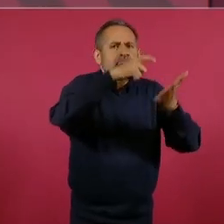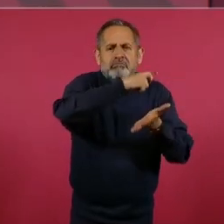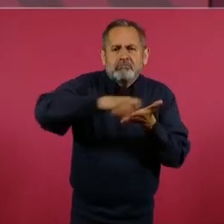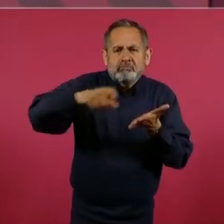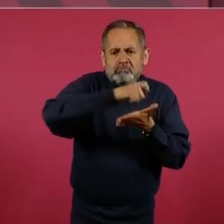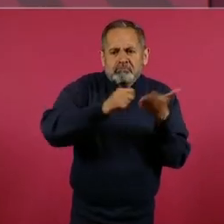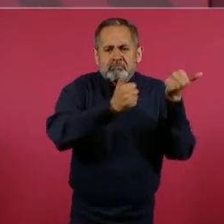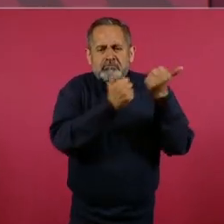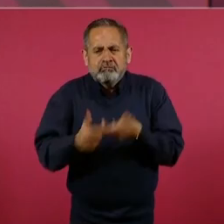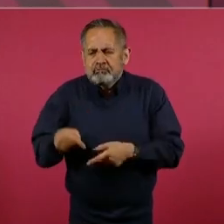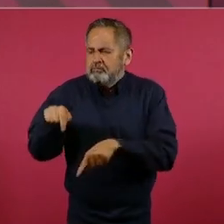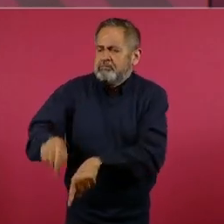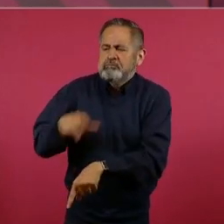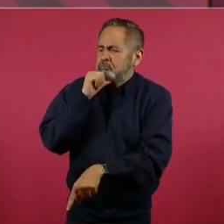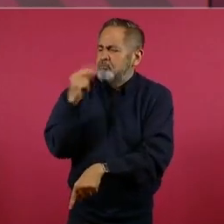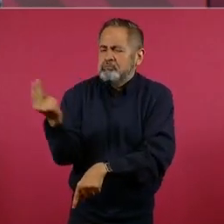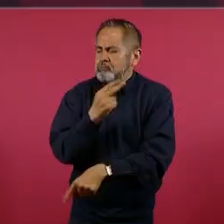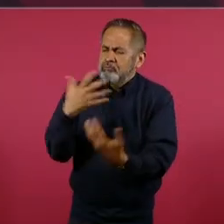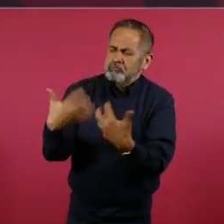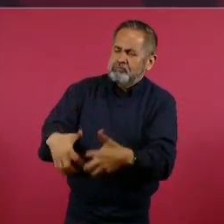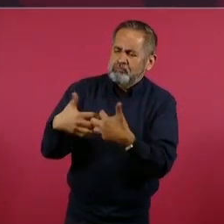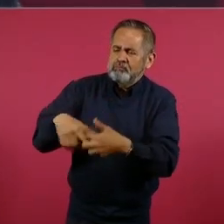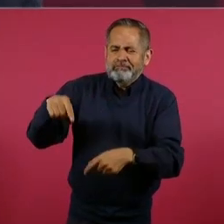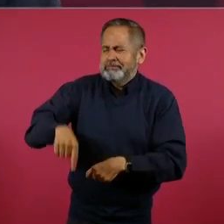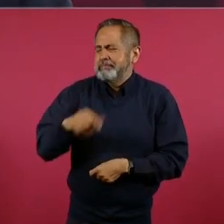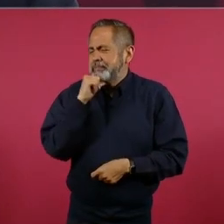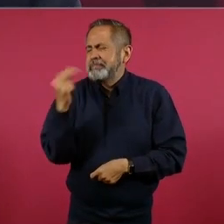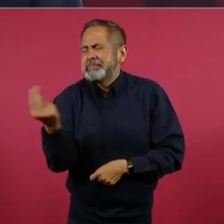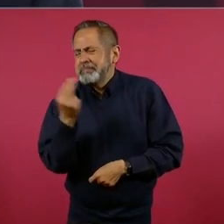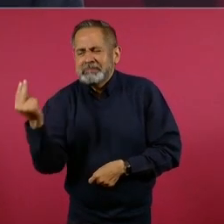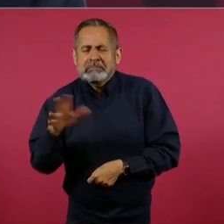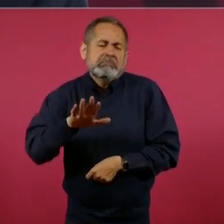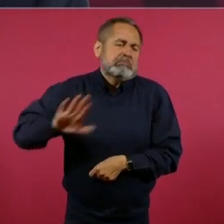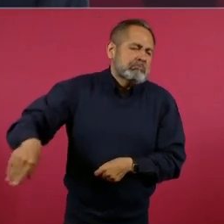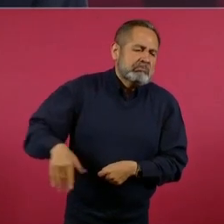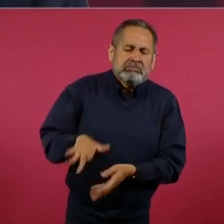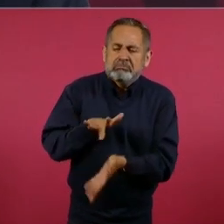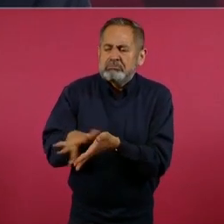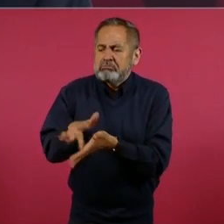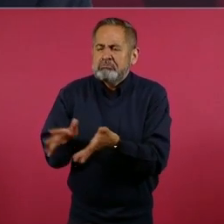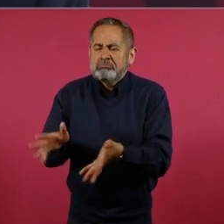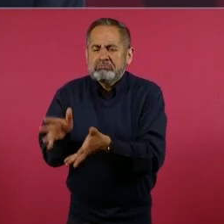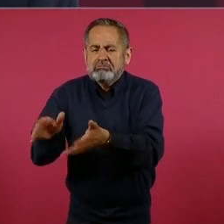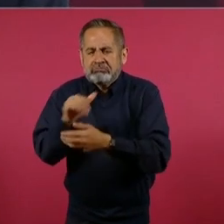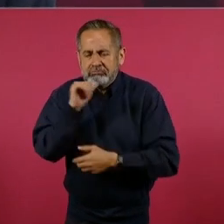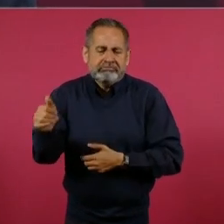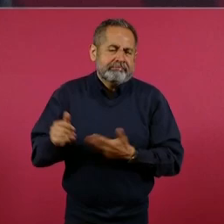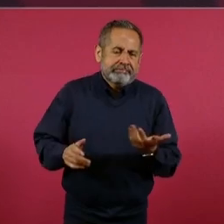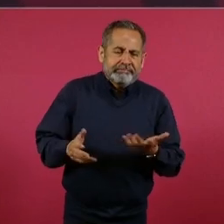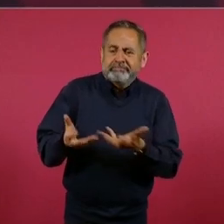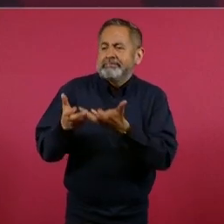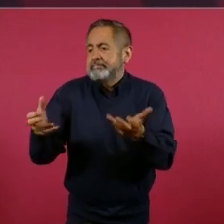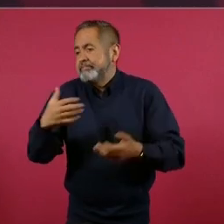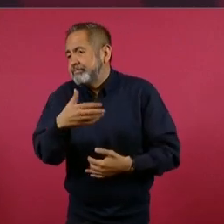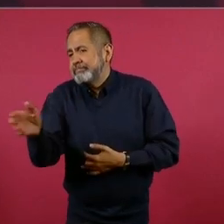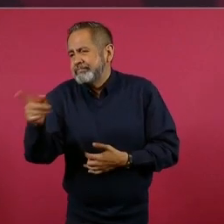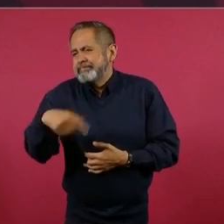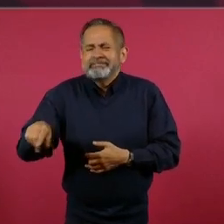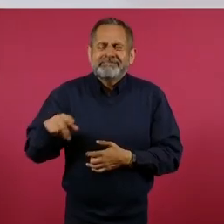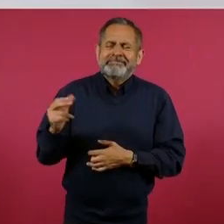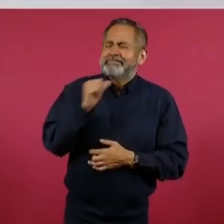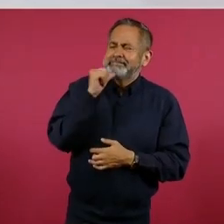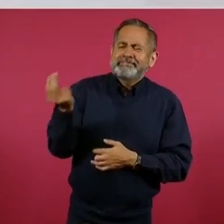necesitara, y que no había necesidad de fomentar el campo ni las